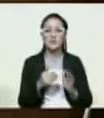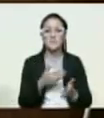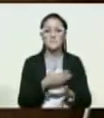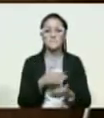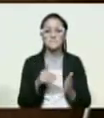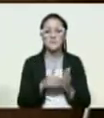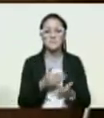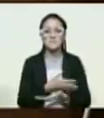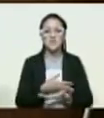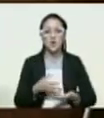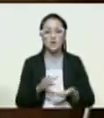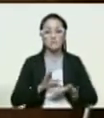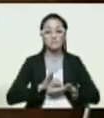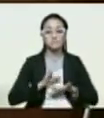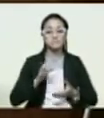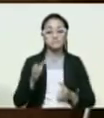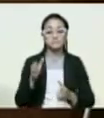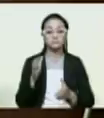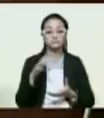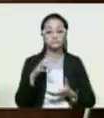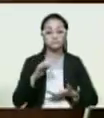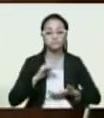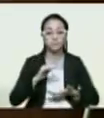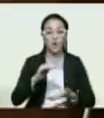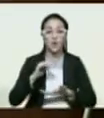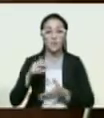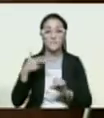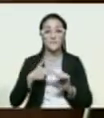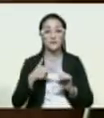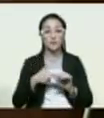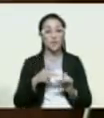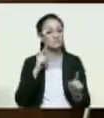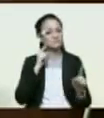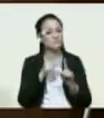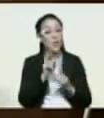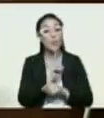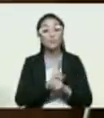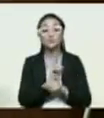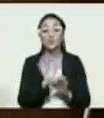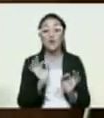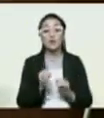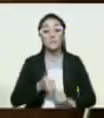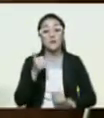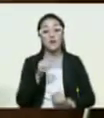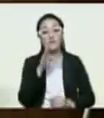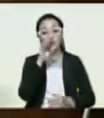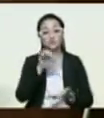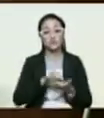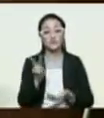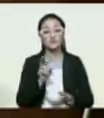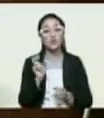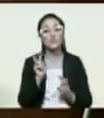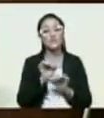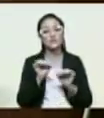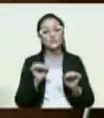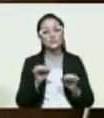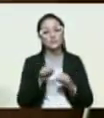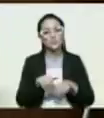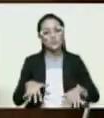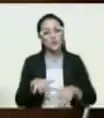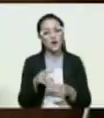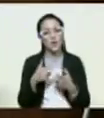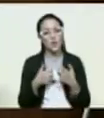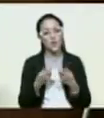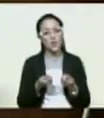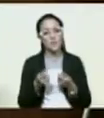certificados esto con el uso exclusivo para el banco central de venezuela y su sustento en esta nueva estructura económica que ha anunciado